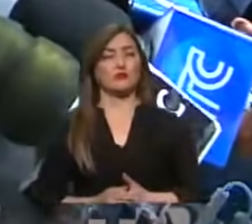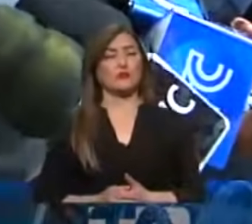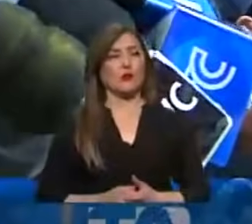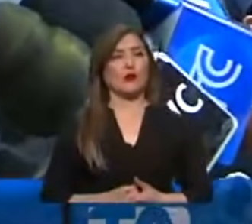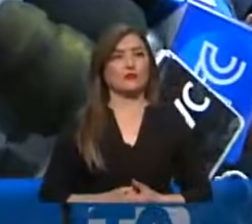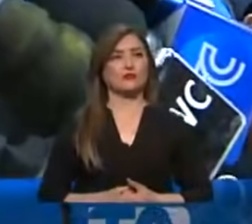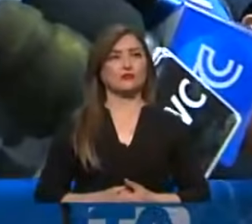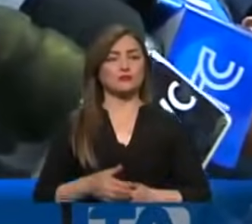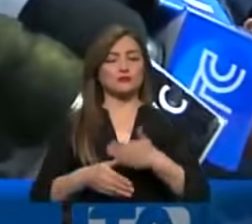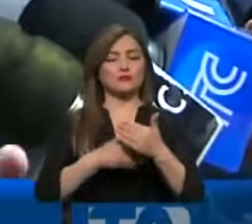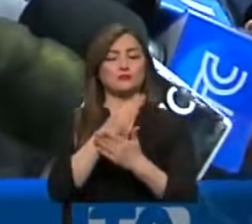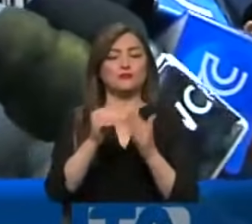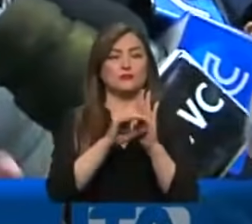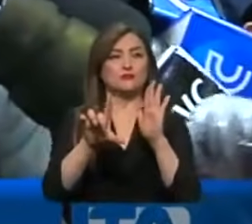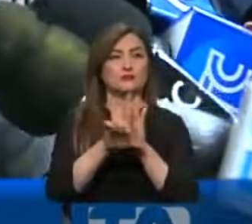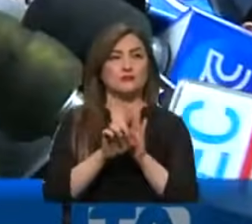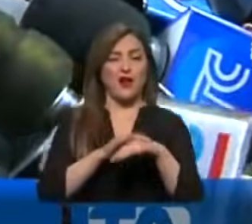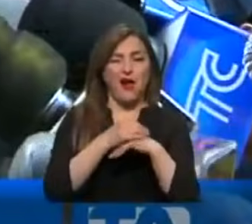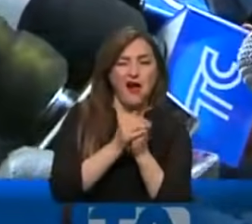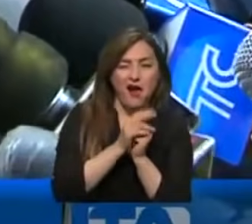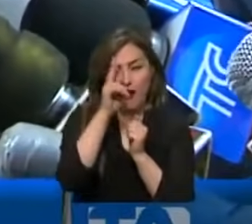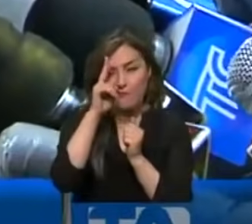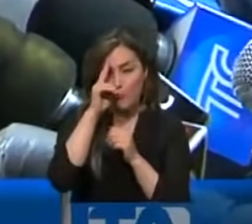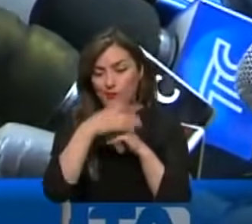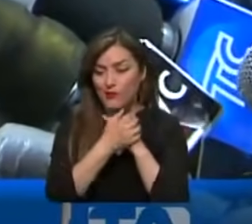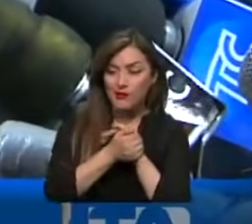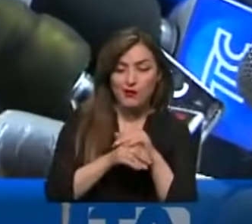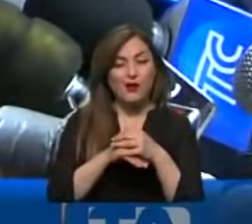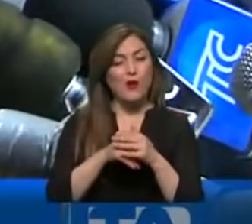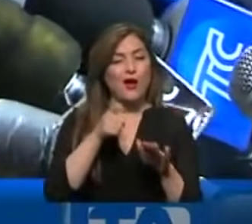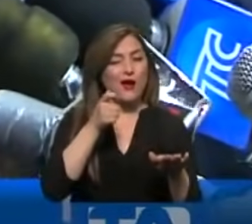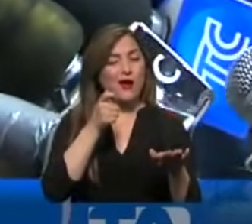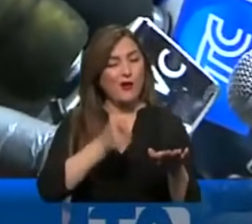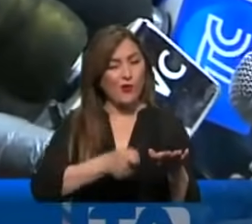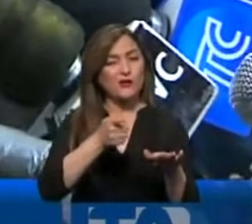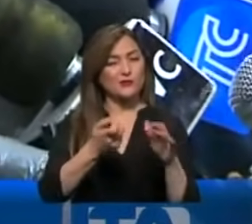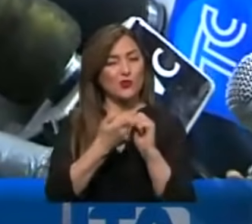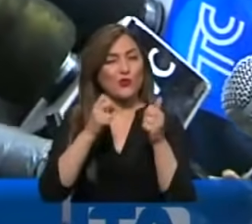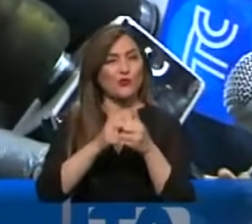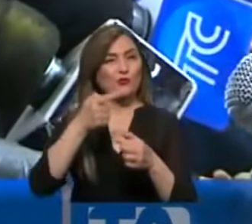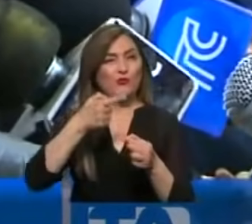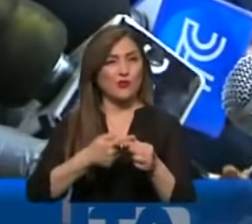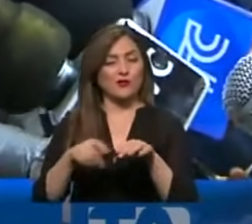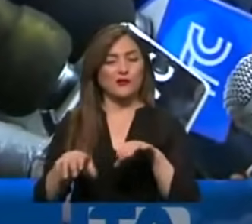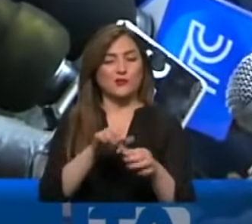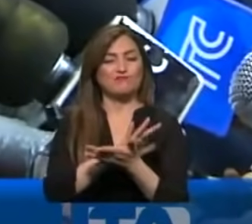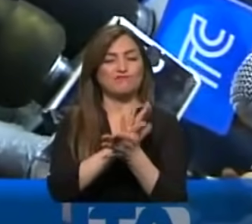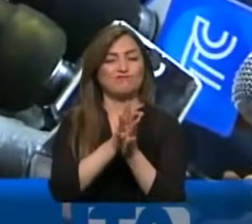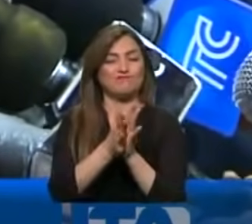todas estas irregularidades y triquiñuelas de estos jueces, es que Quito sigue en la